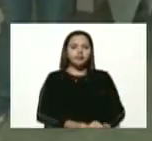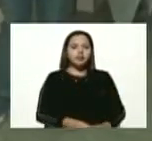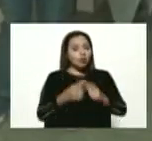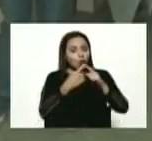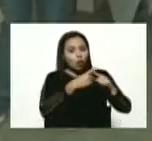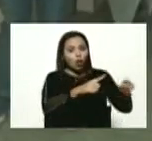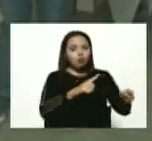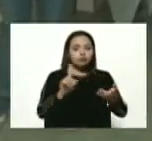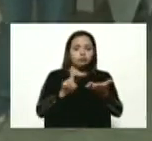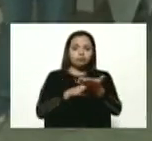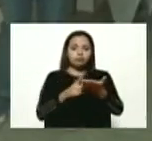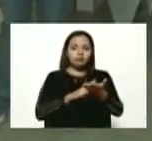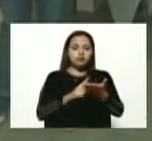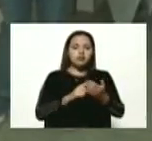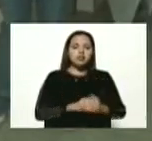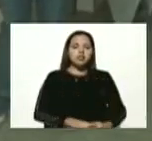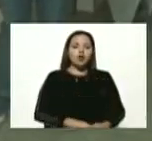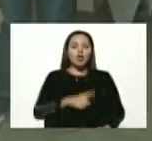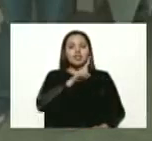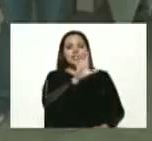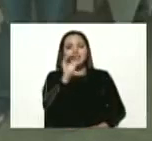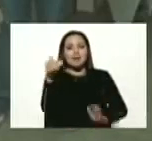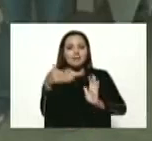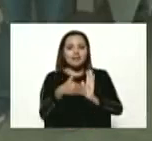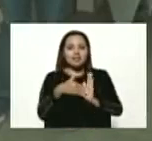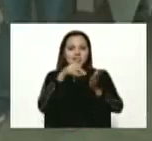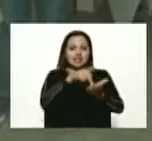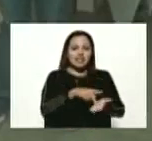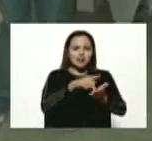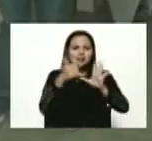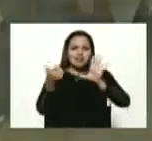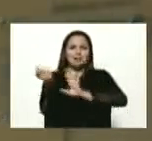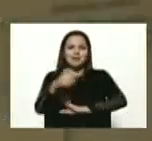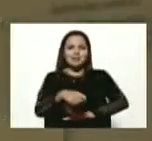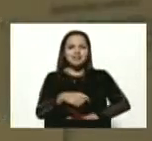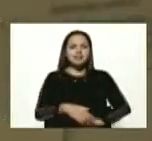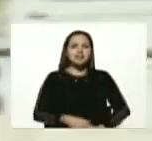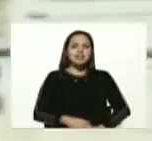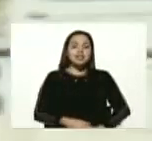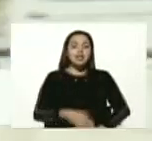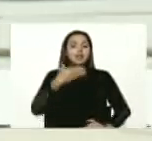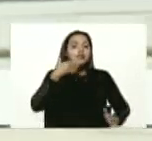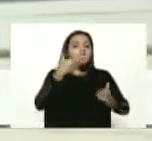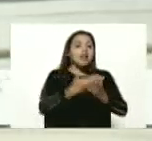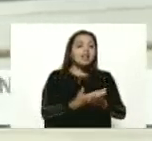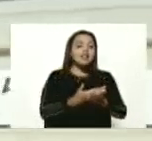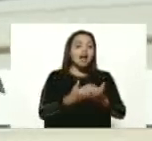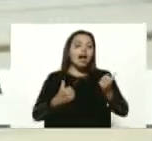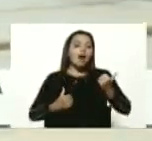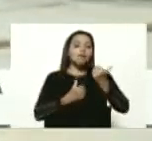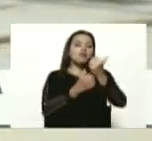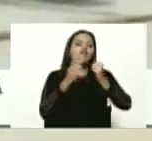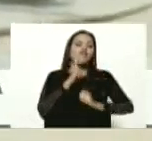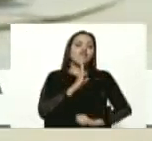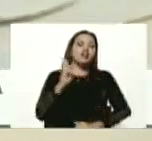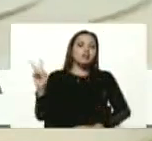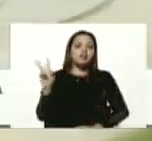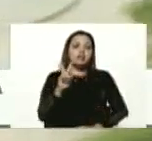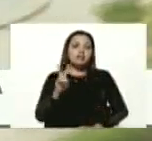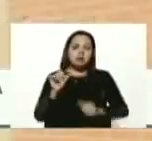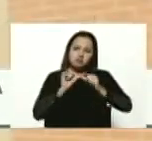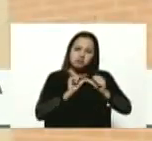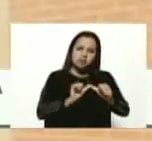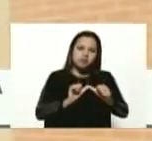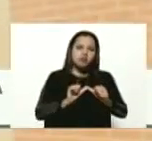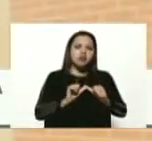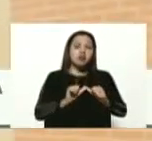kilos diarios también en 6 meses. Esto gracias también a la banca pública, al gran apoyo que nos ha dado el Banco Venezuela y nos sigue dando. Muy pronto nos van a dar